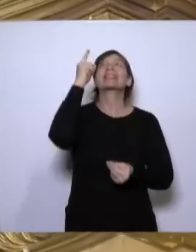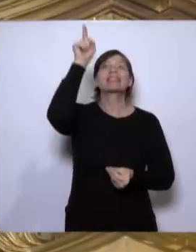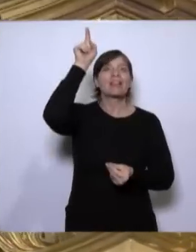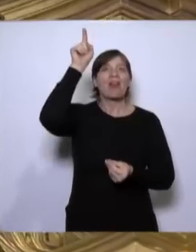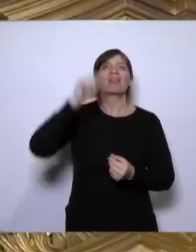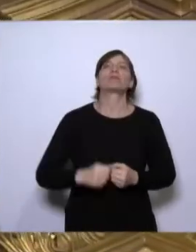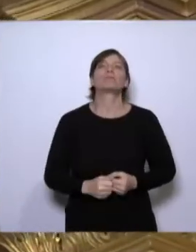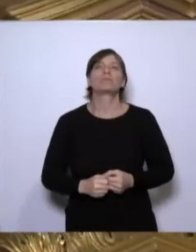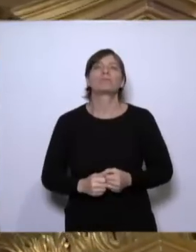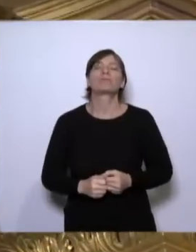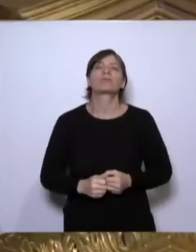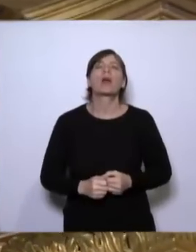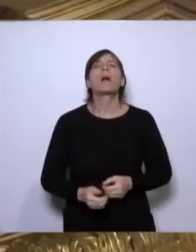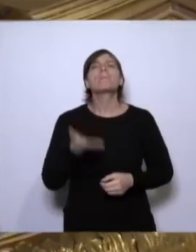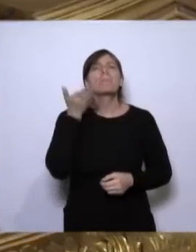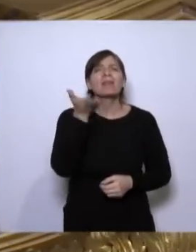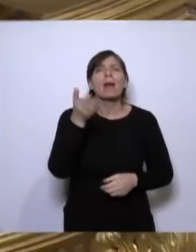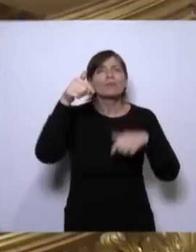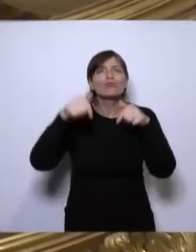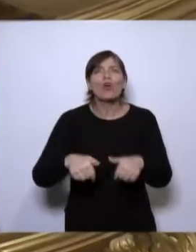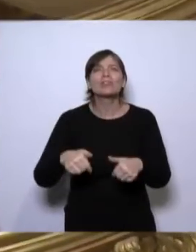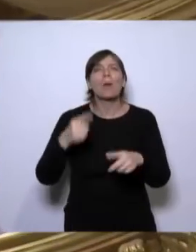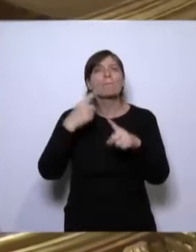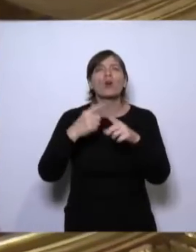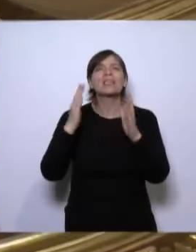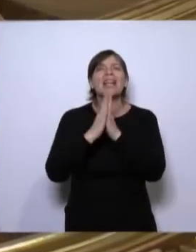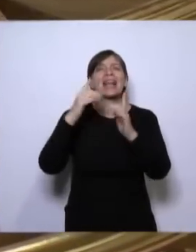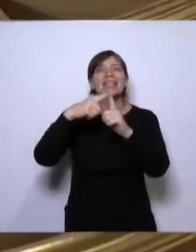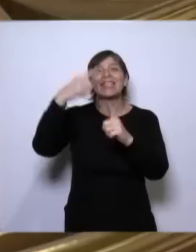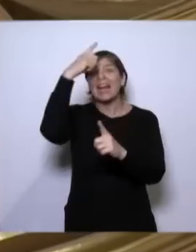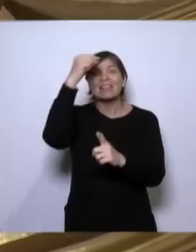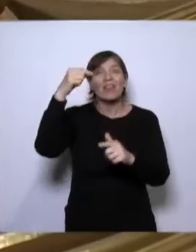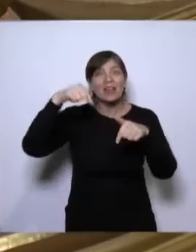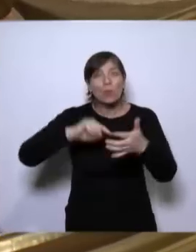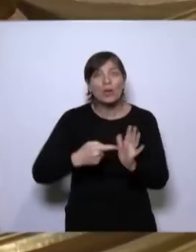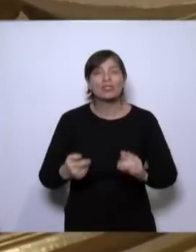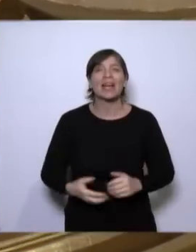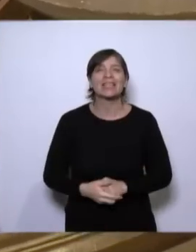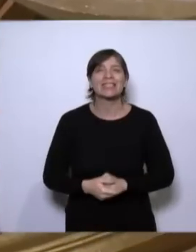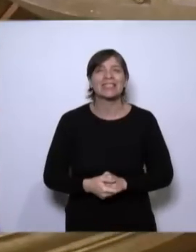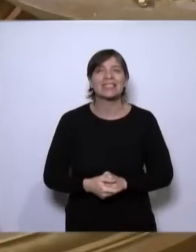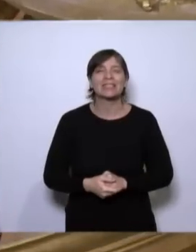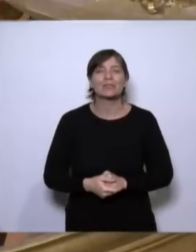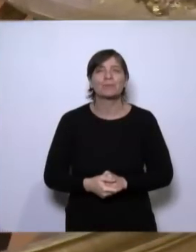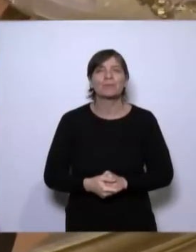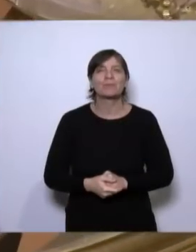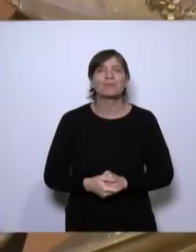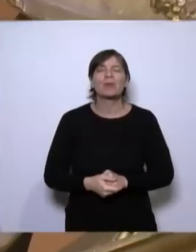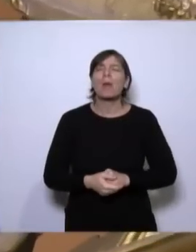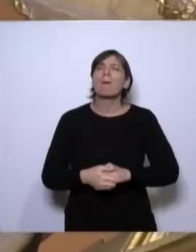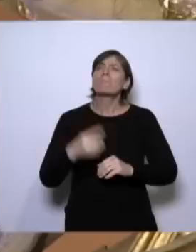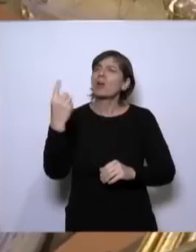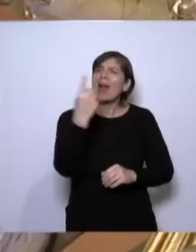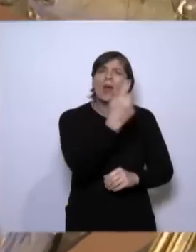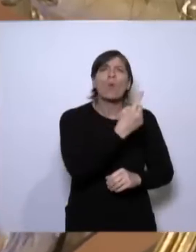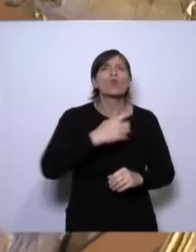Trinidad. Pidamos hoy entonces por esta iglesia cátedra de nuestro arzobispo y por la ciudad de